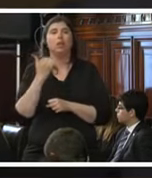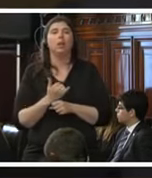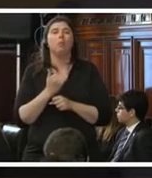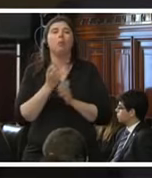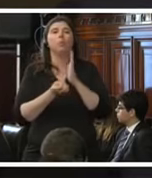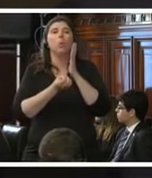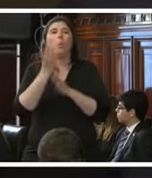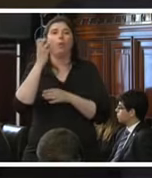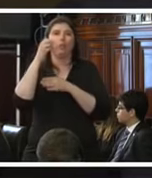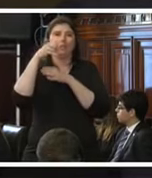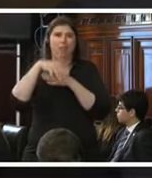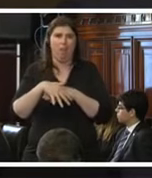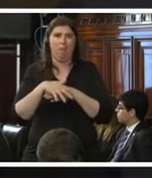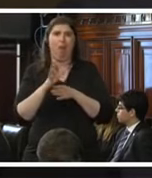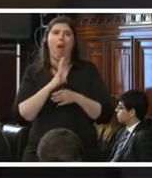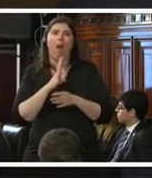esquema, un nuevo modelo de Estado